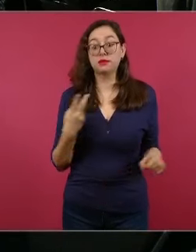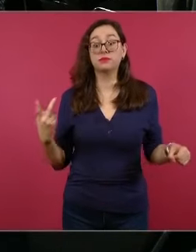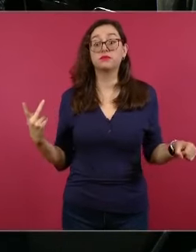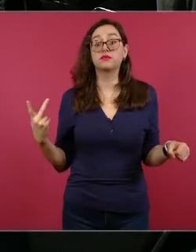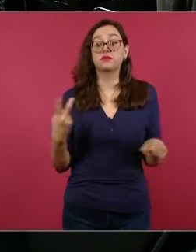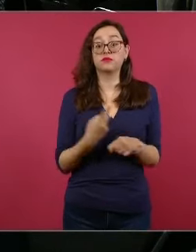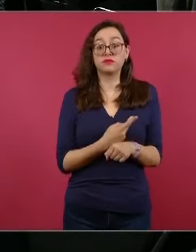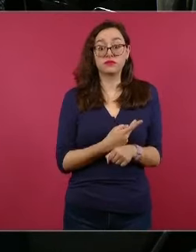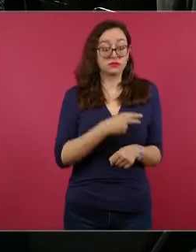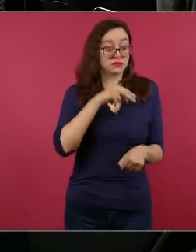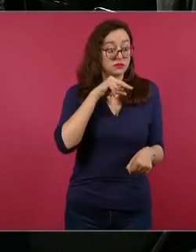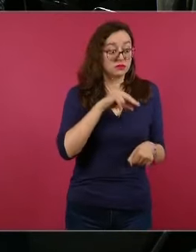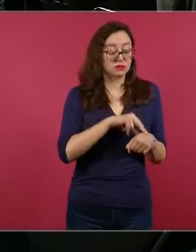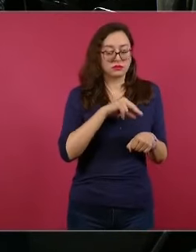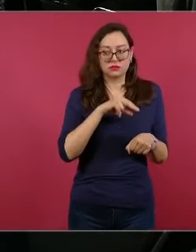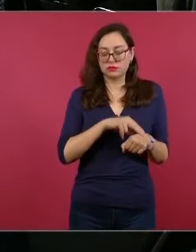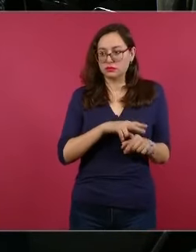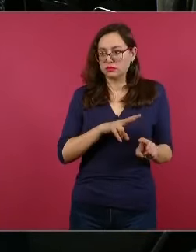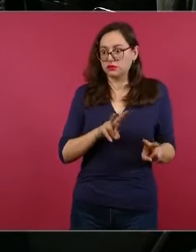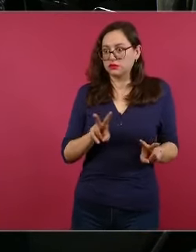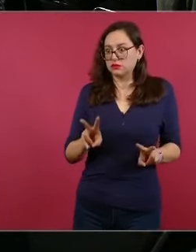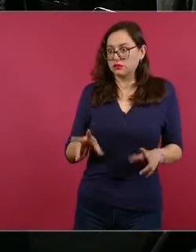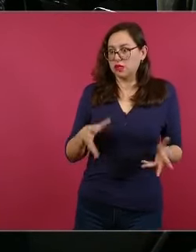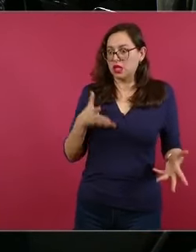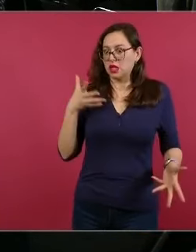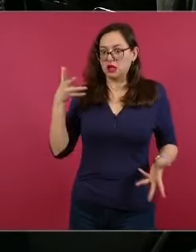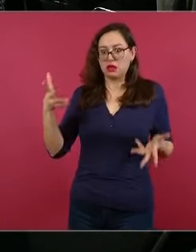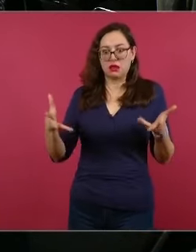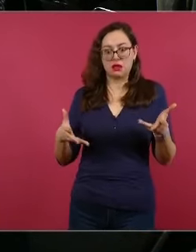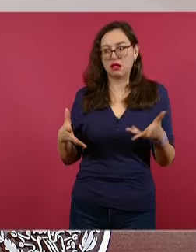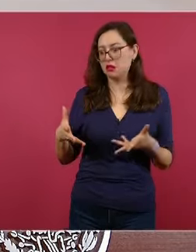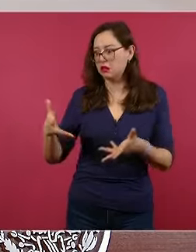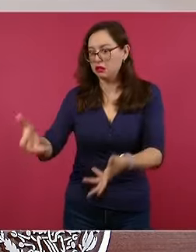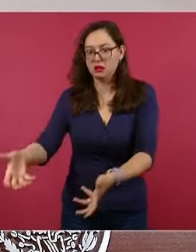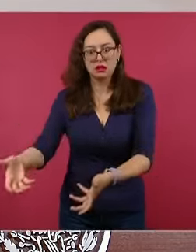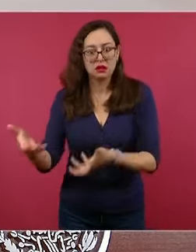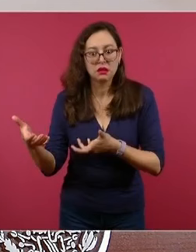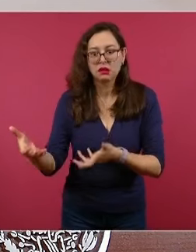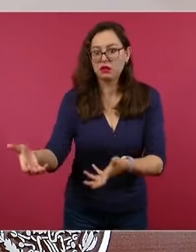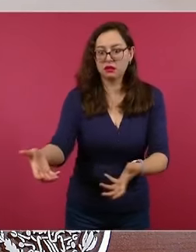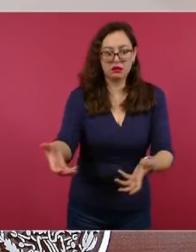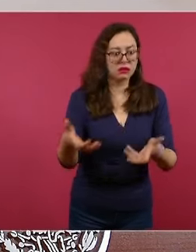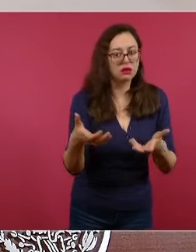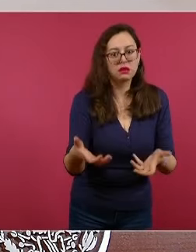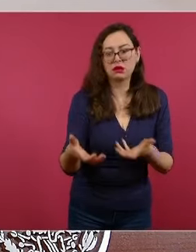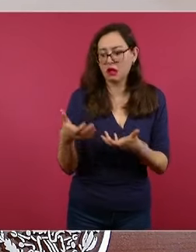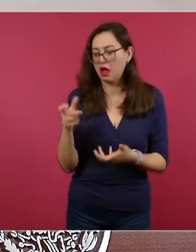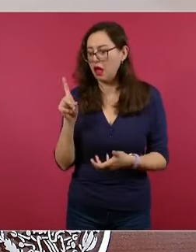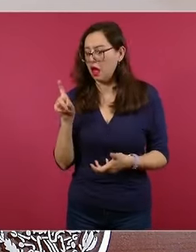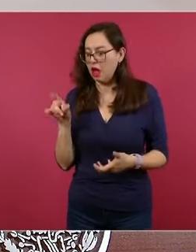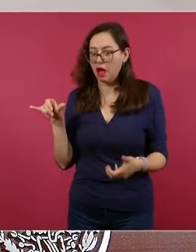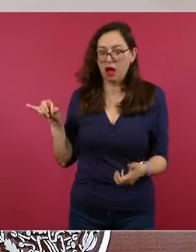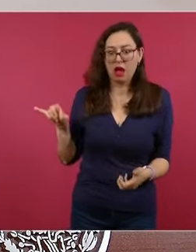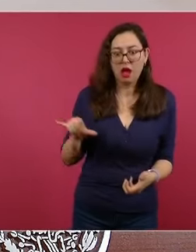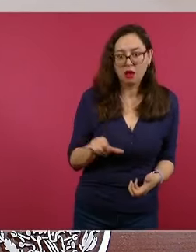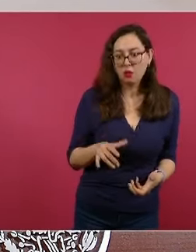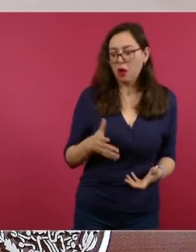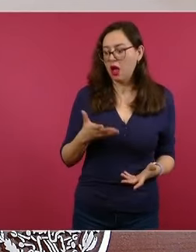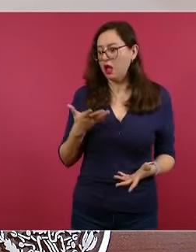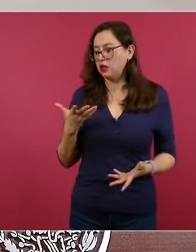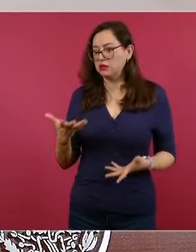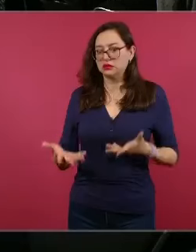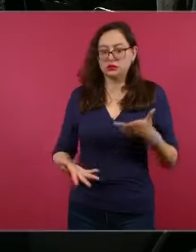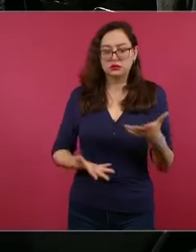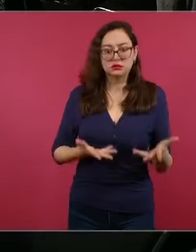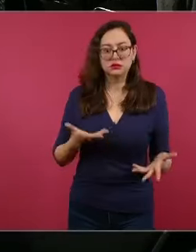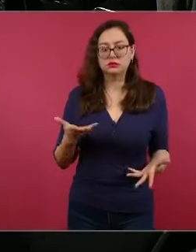propios medios ha tratado de salvar algunos de ellos los los eh los hidrata y los vuelve a soltar pero